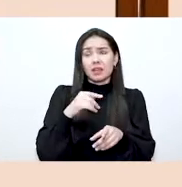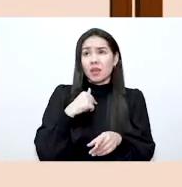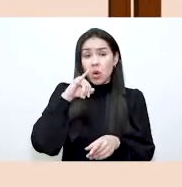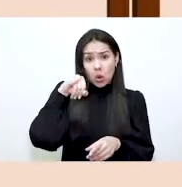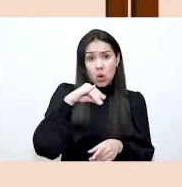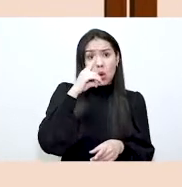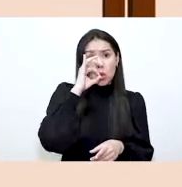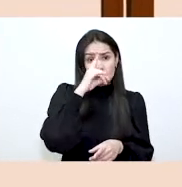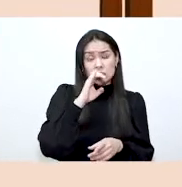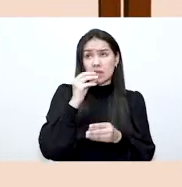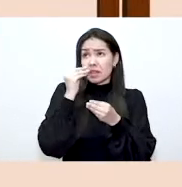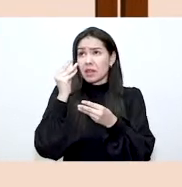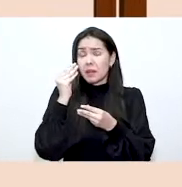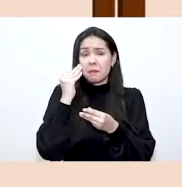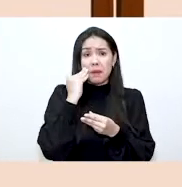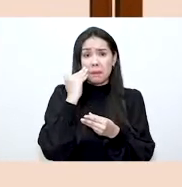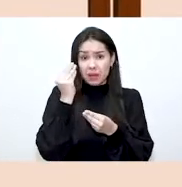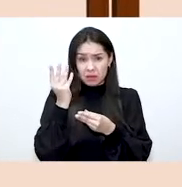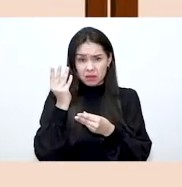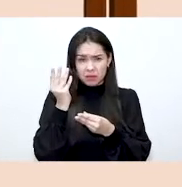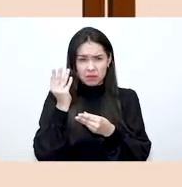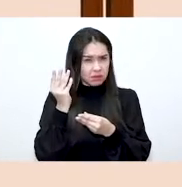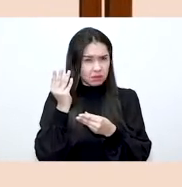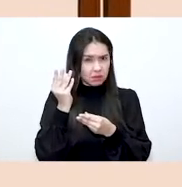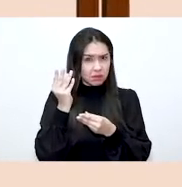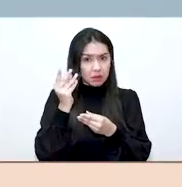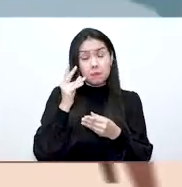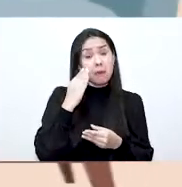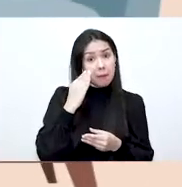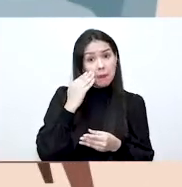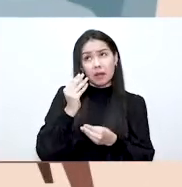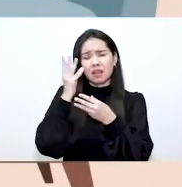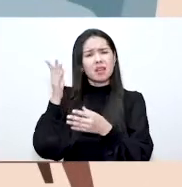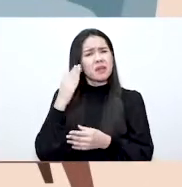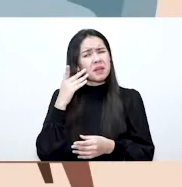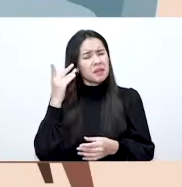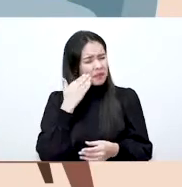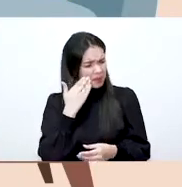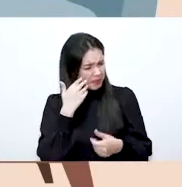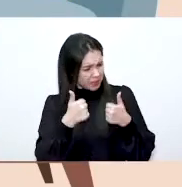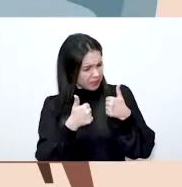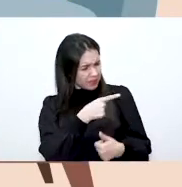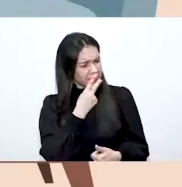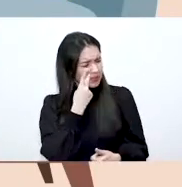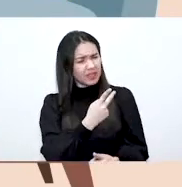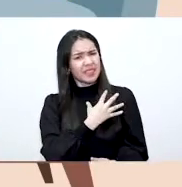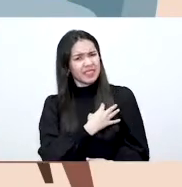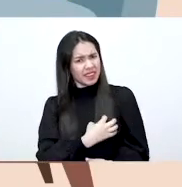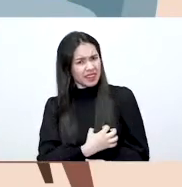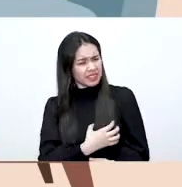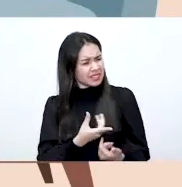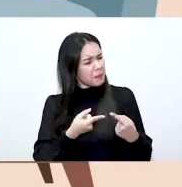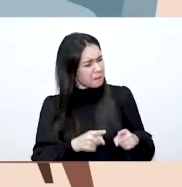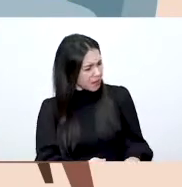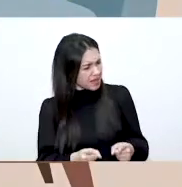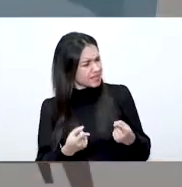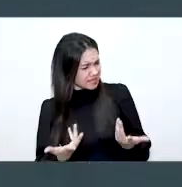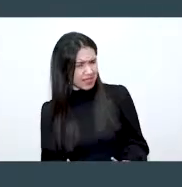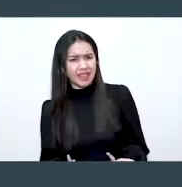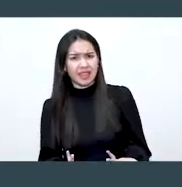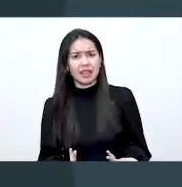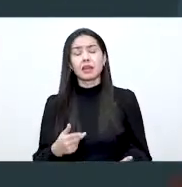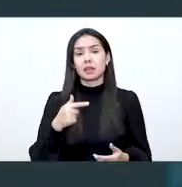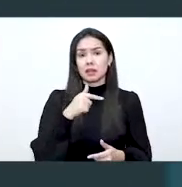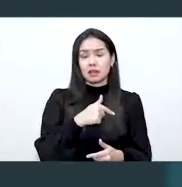a su mamá. ¿Crees que deba contarlo? Su mamá lo ve triste. Siente que algo está mal. Una